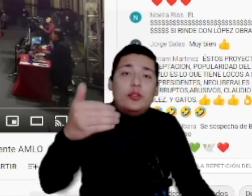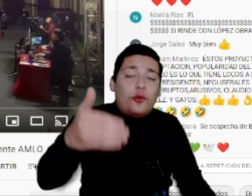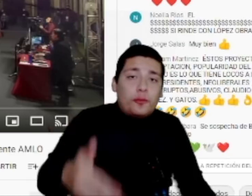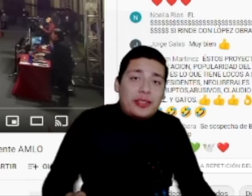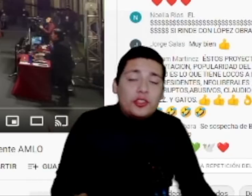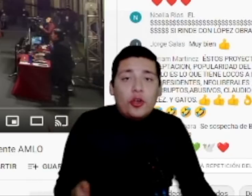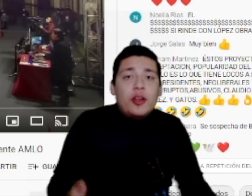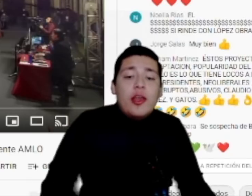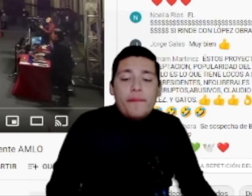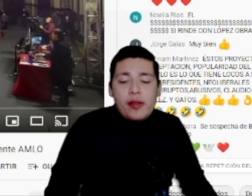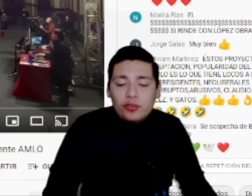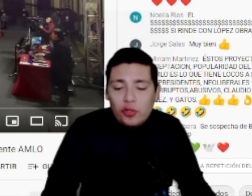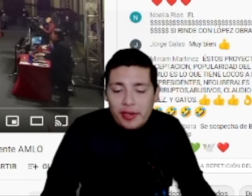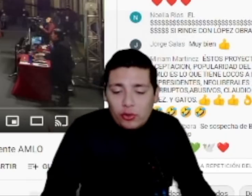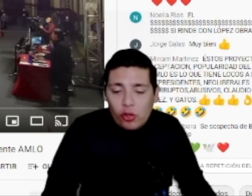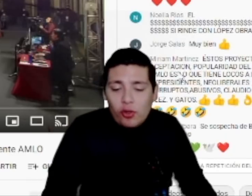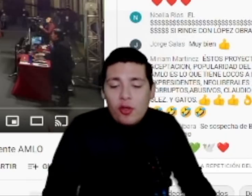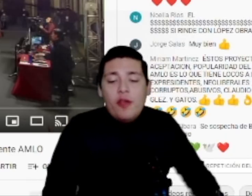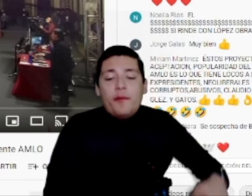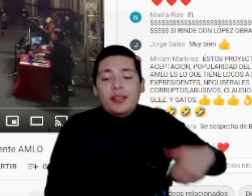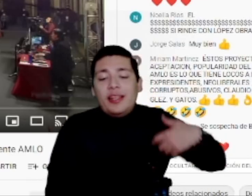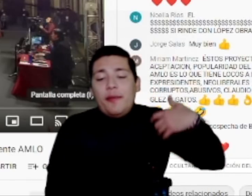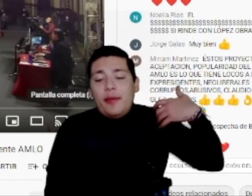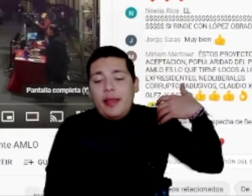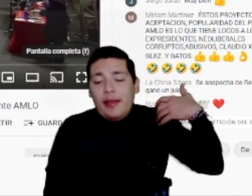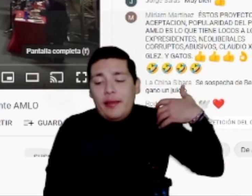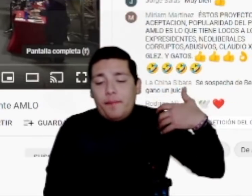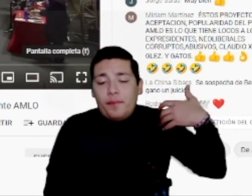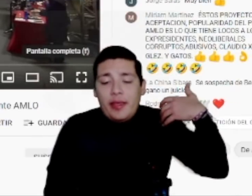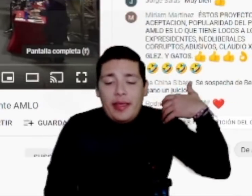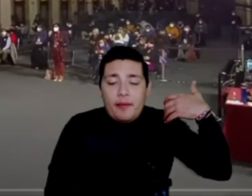la transformación, pero sobre todo, pues que